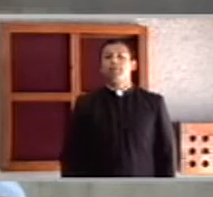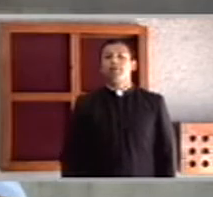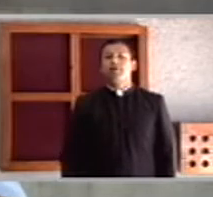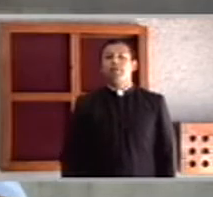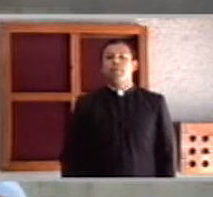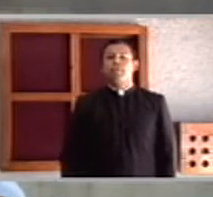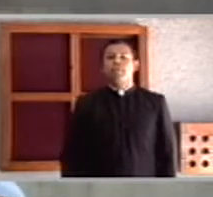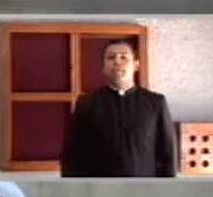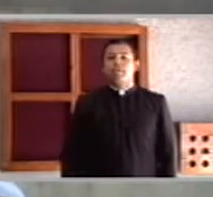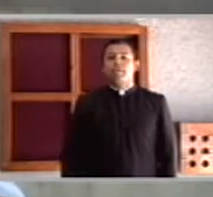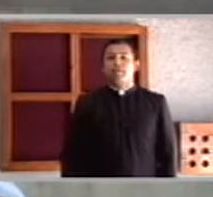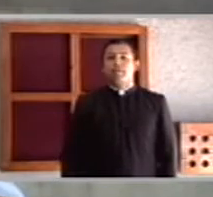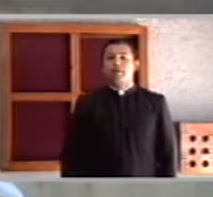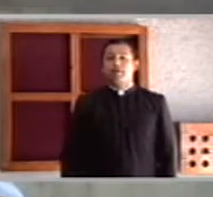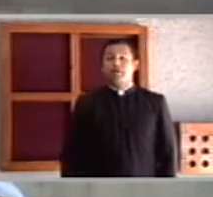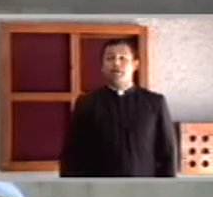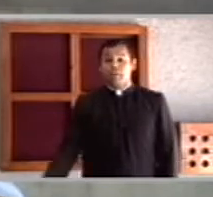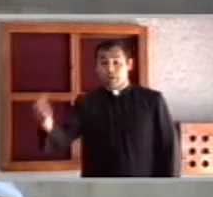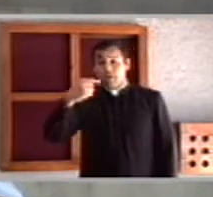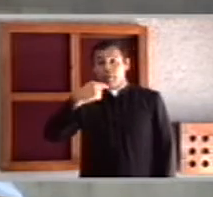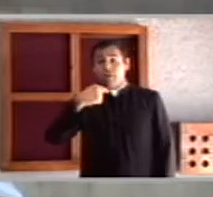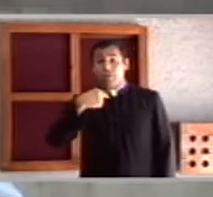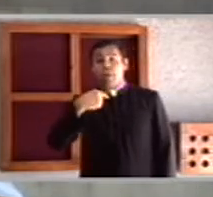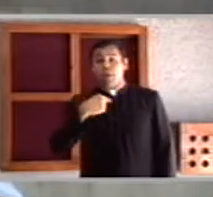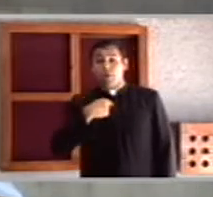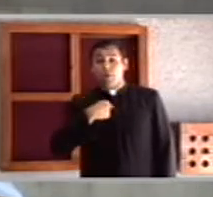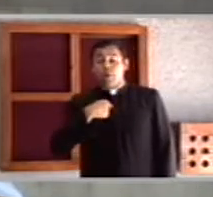Señor. He encontrado a David mi